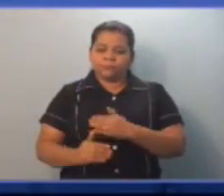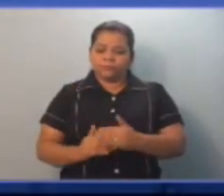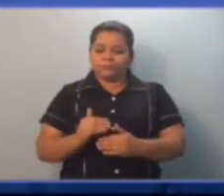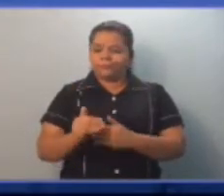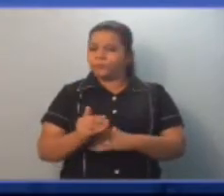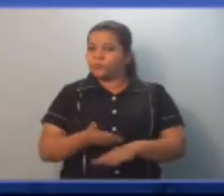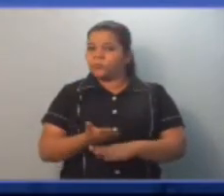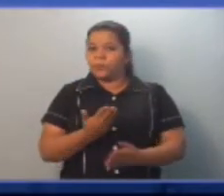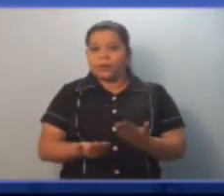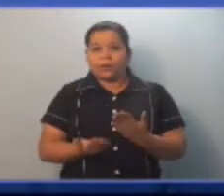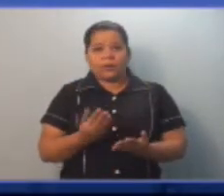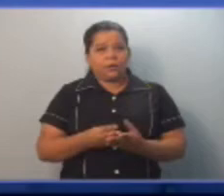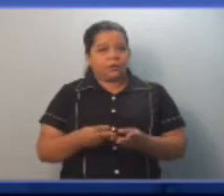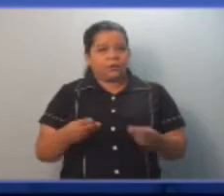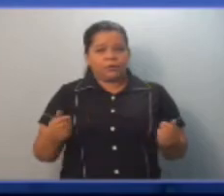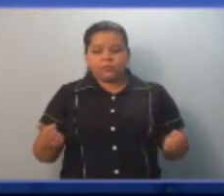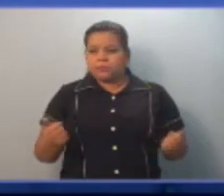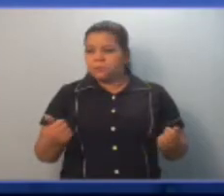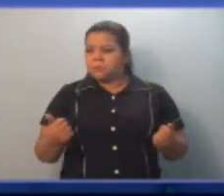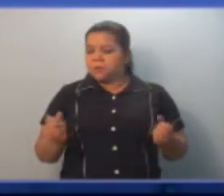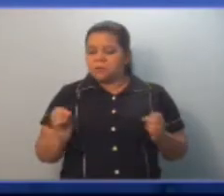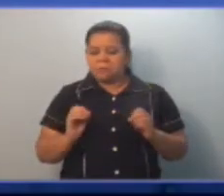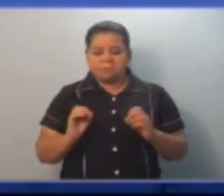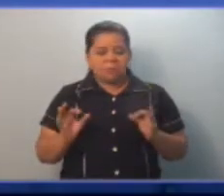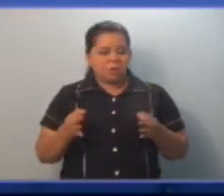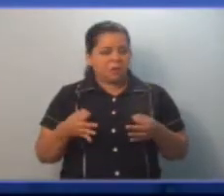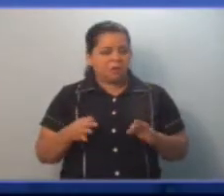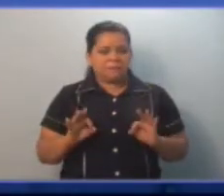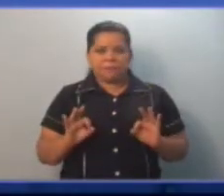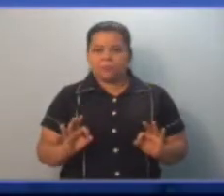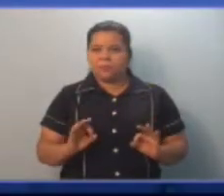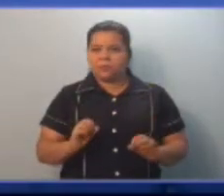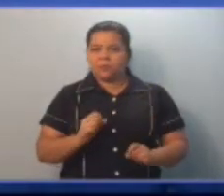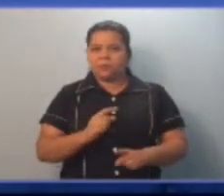resueltos o no se resolvieron de la mejor manera.